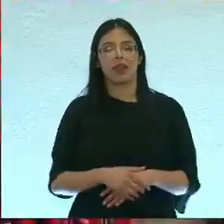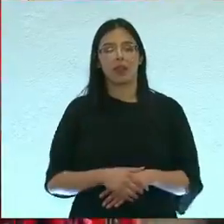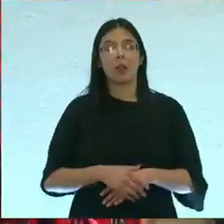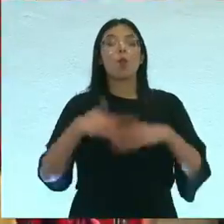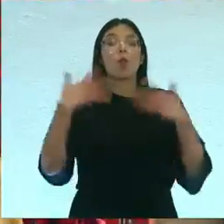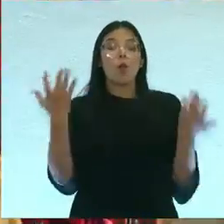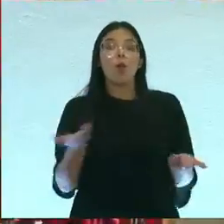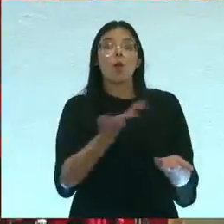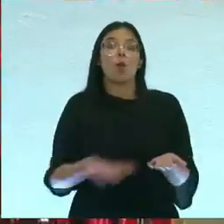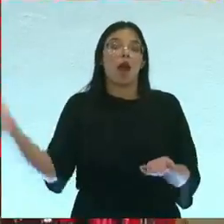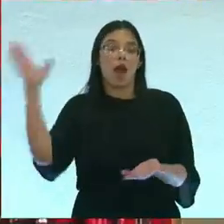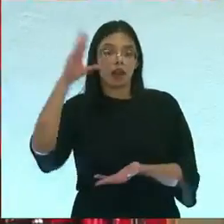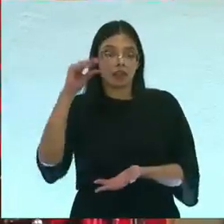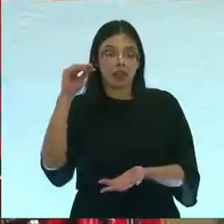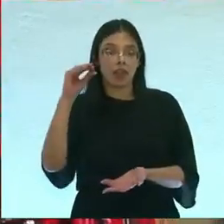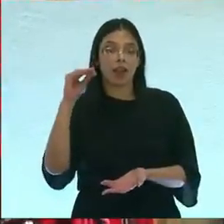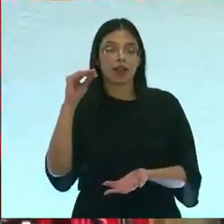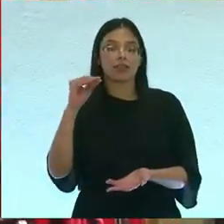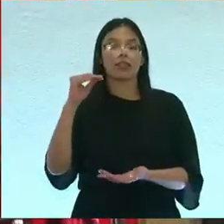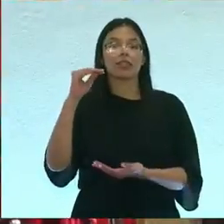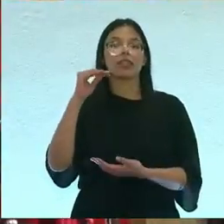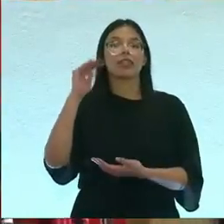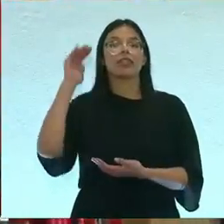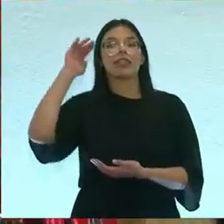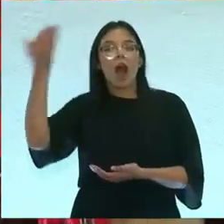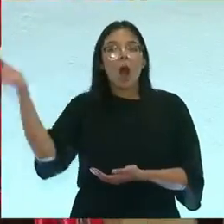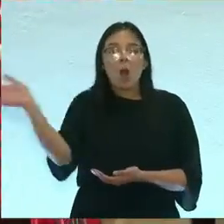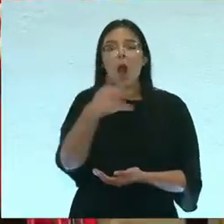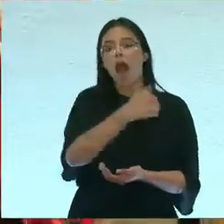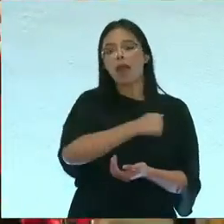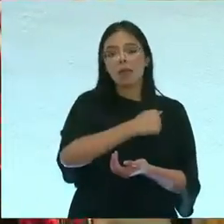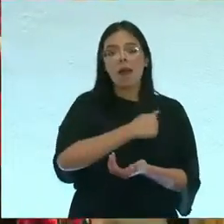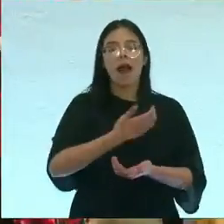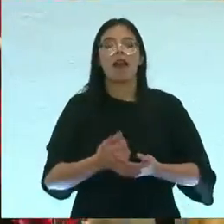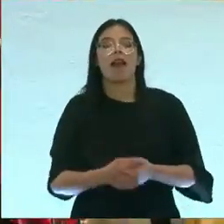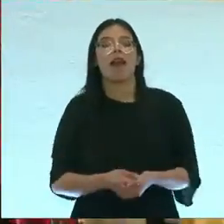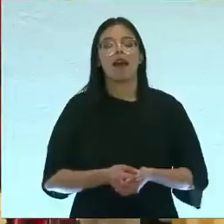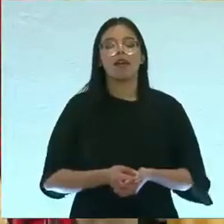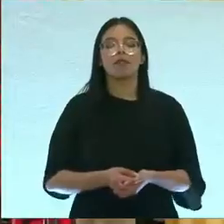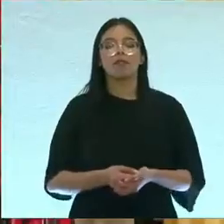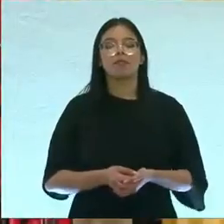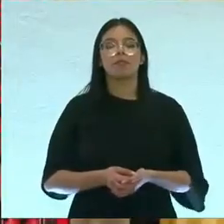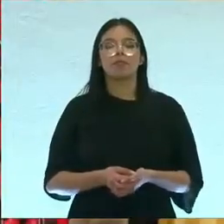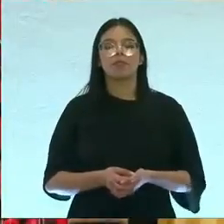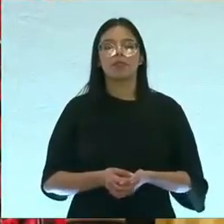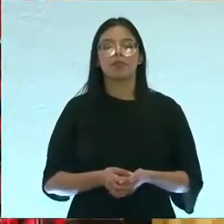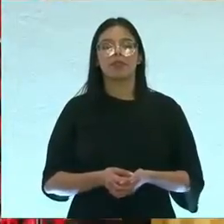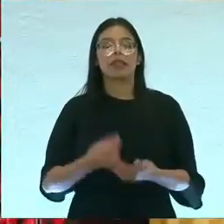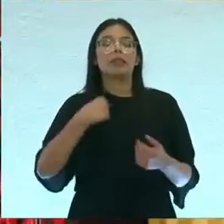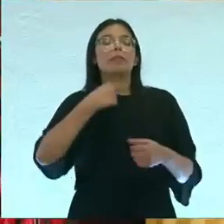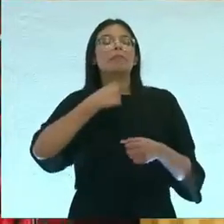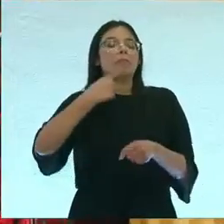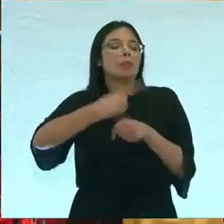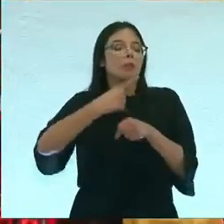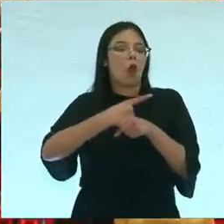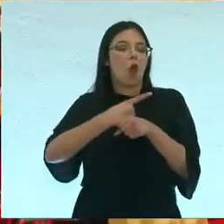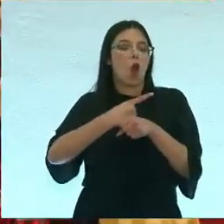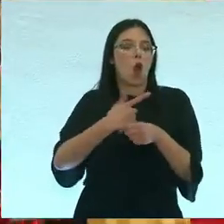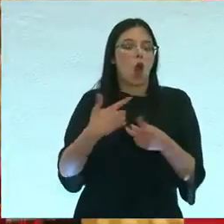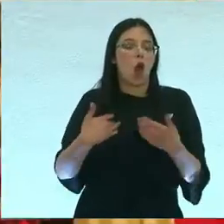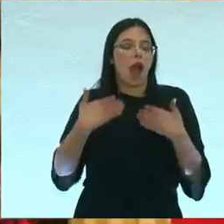muy buenas noches salud catamarca Quiero primero agradecerle